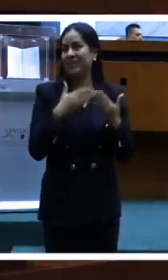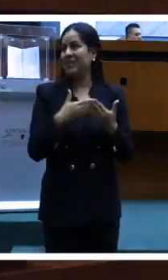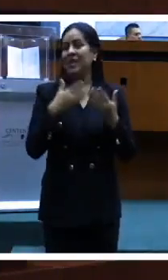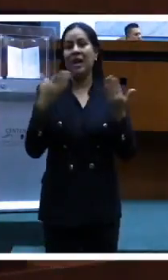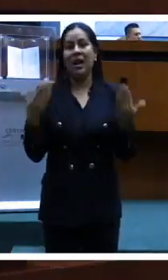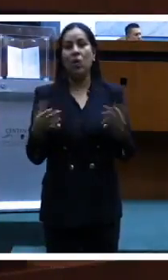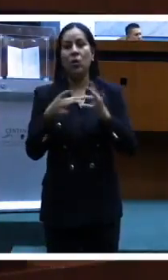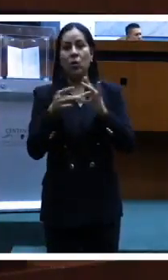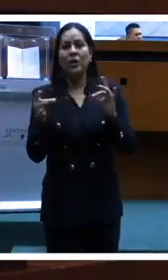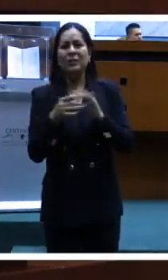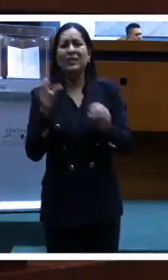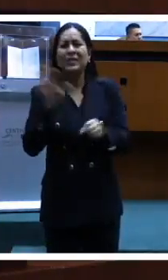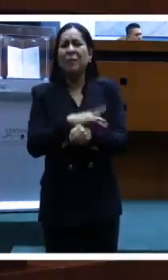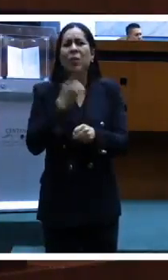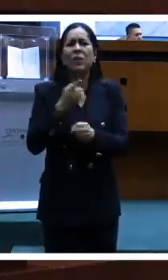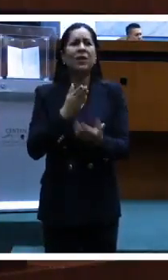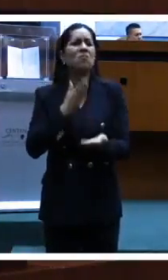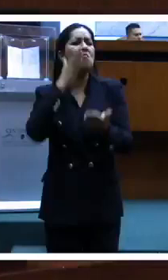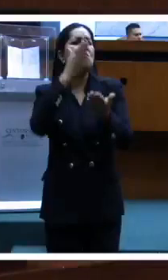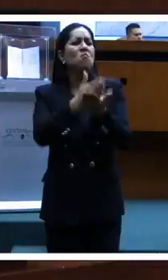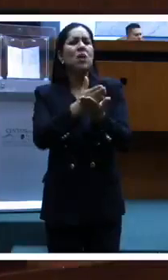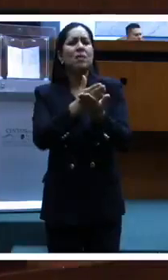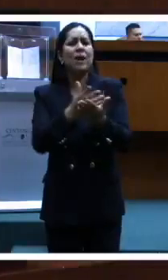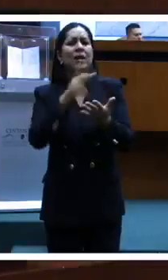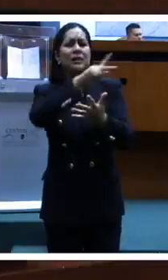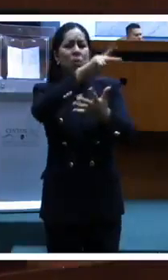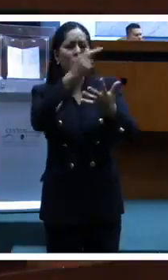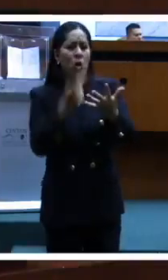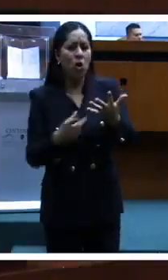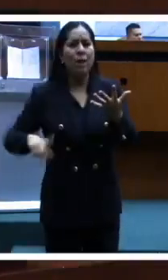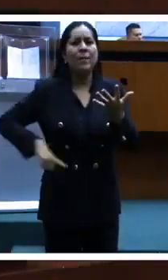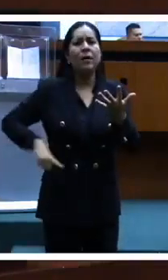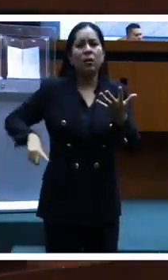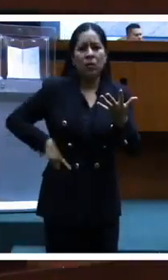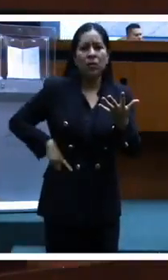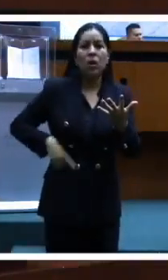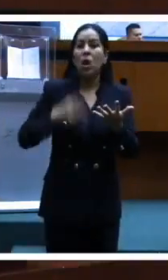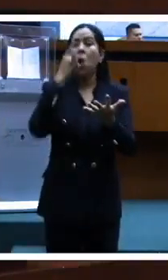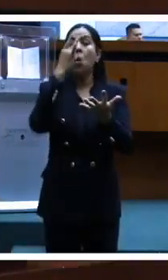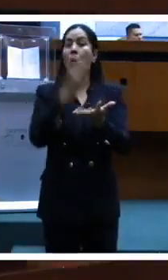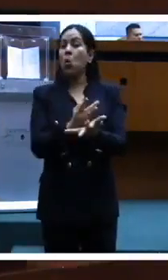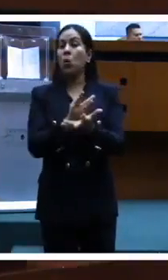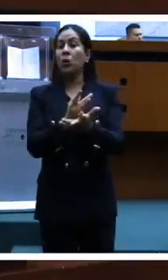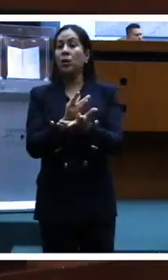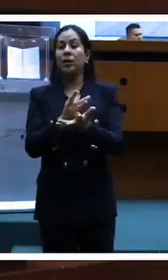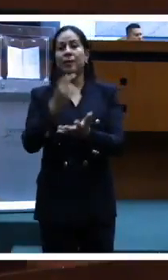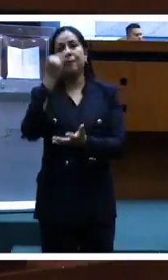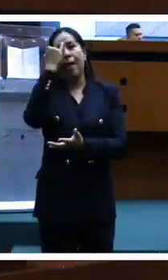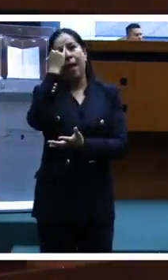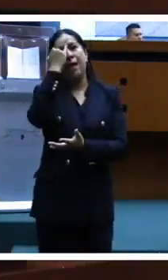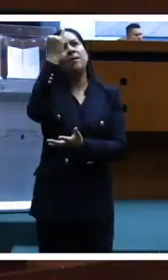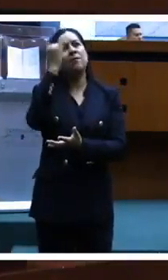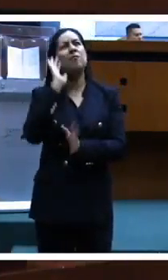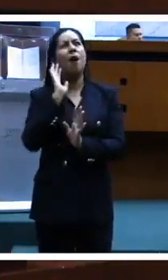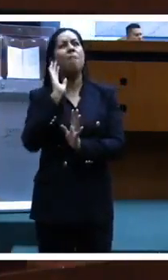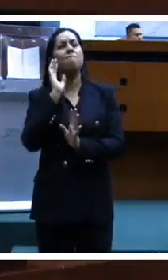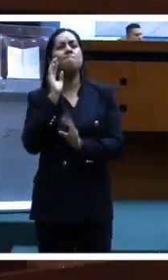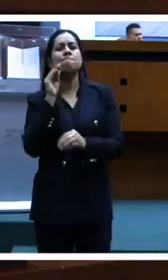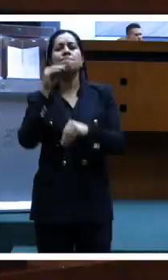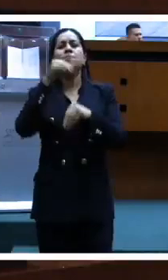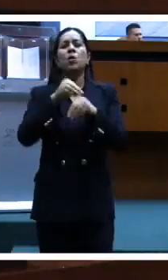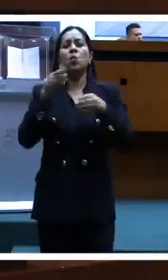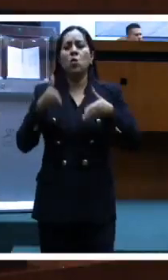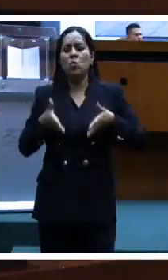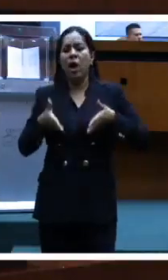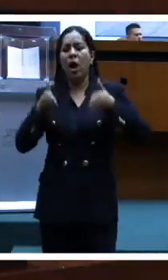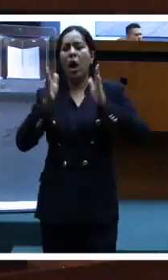explicación del por qué cuando van a realizar un programa gubernamental, lo único que se les ocurre es poner una rampa